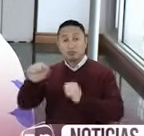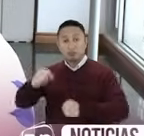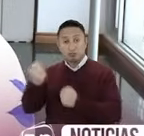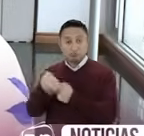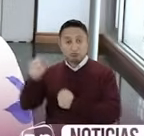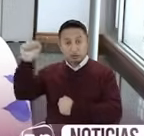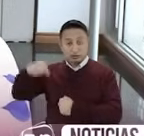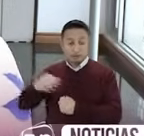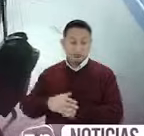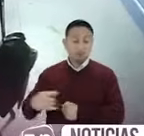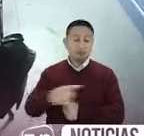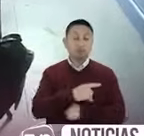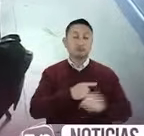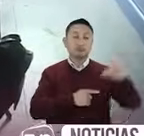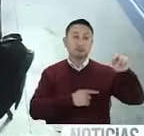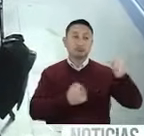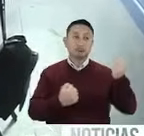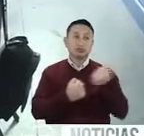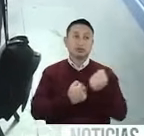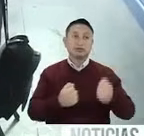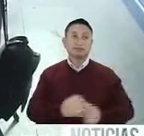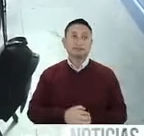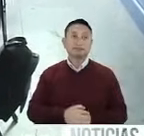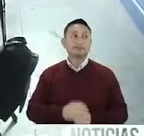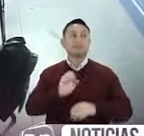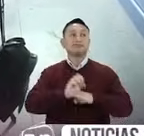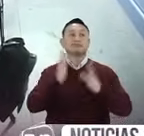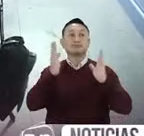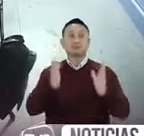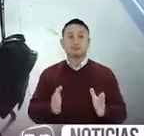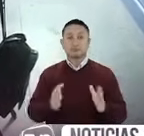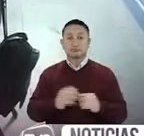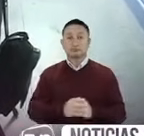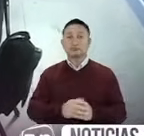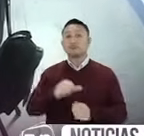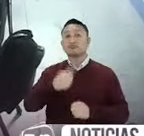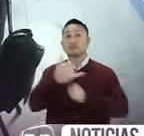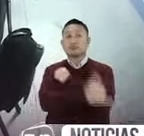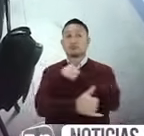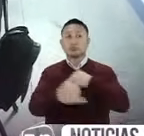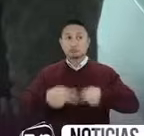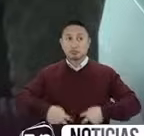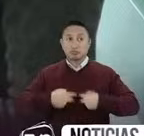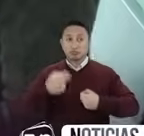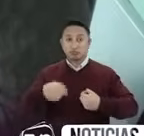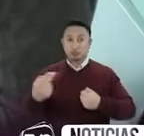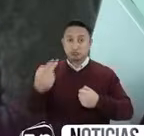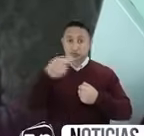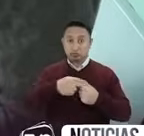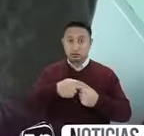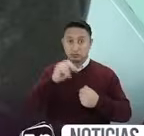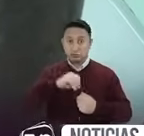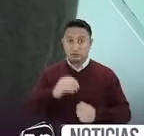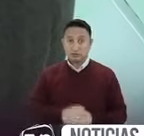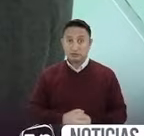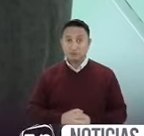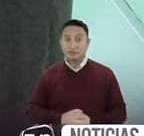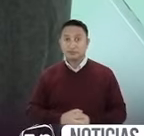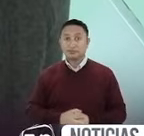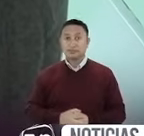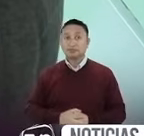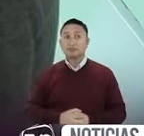no. Los ecuatorianos residentes en el exterior también participarán de este proceso y debido a los